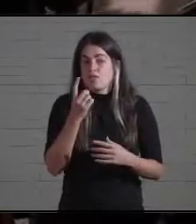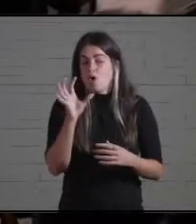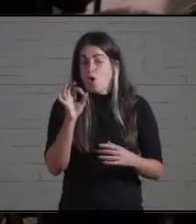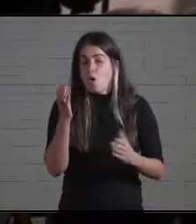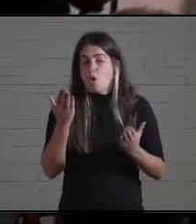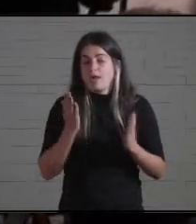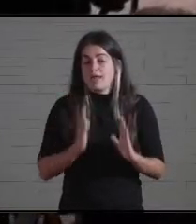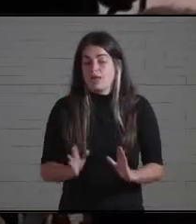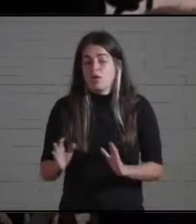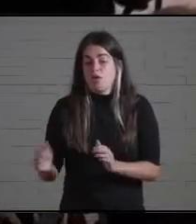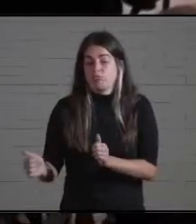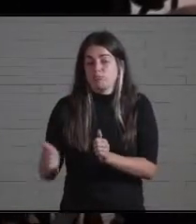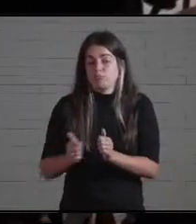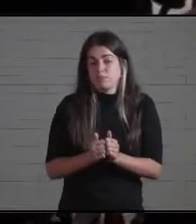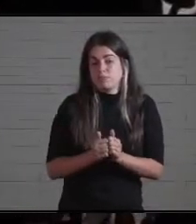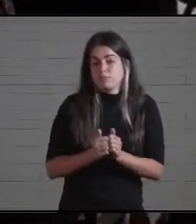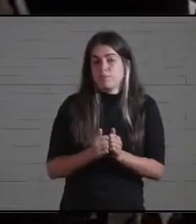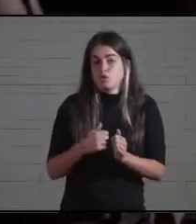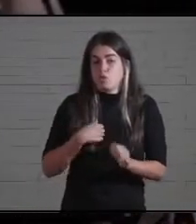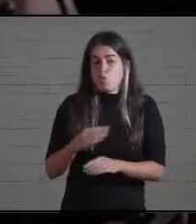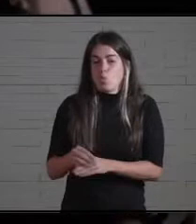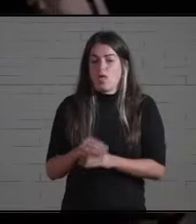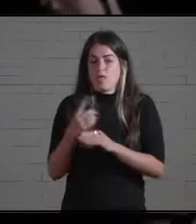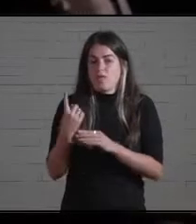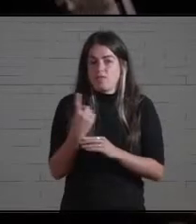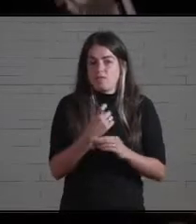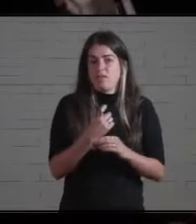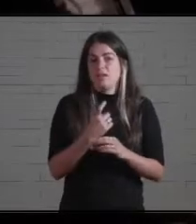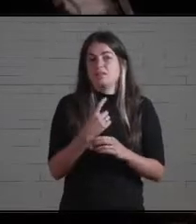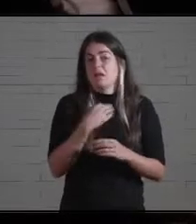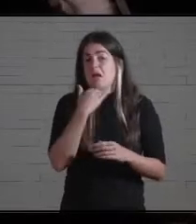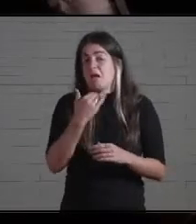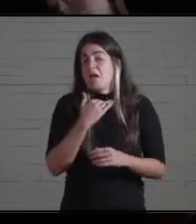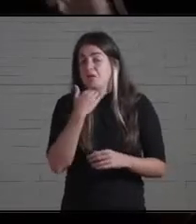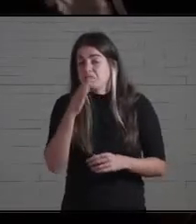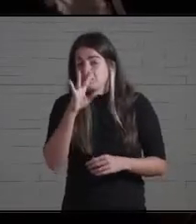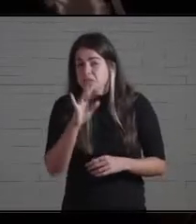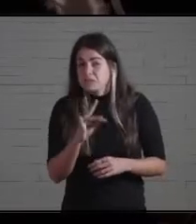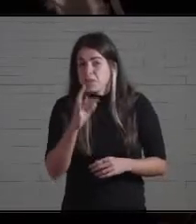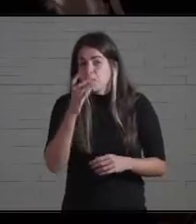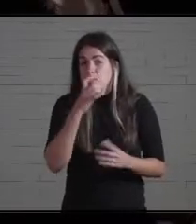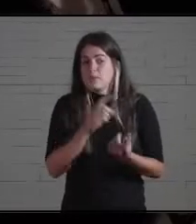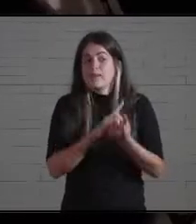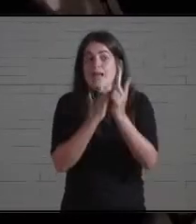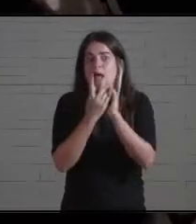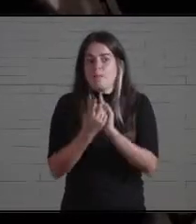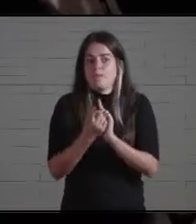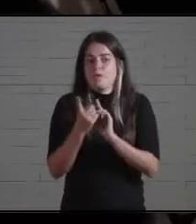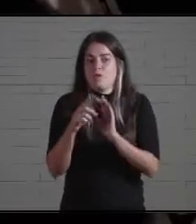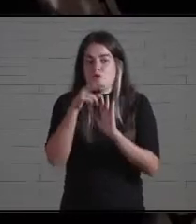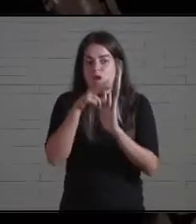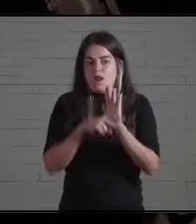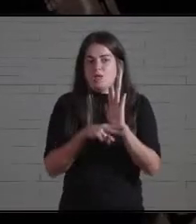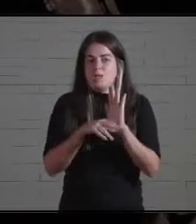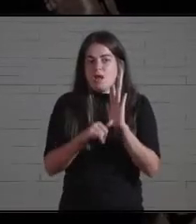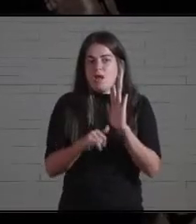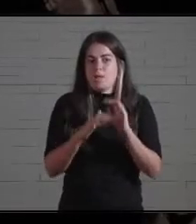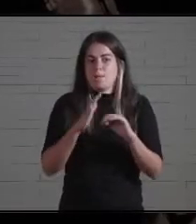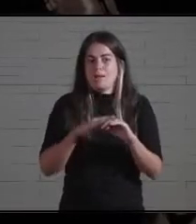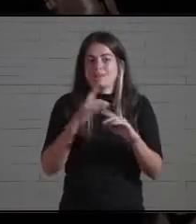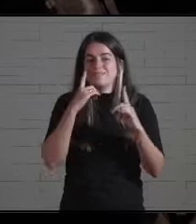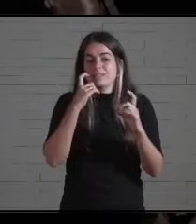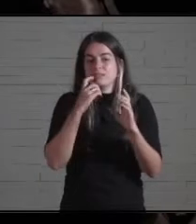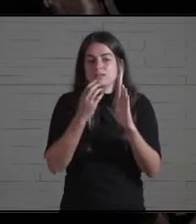hubo un cambio en la prestación por menor a cargo para aumentar un poco